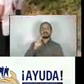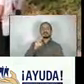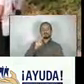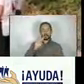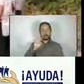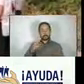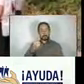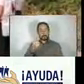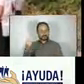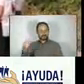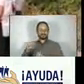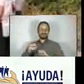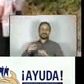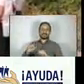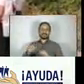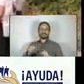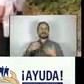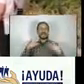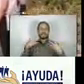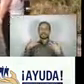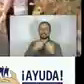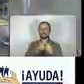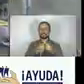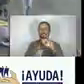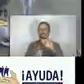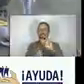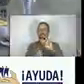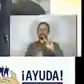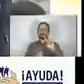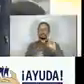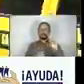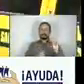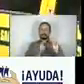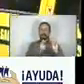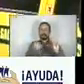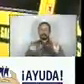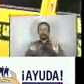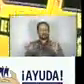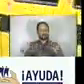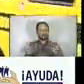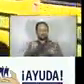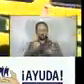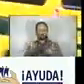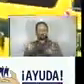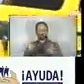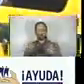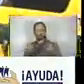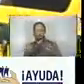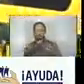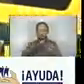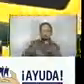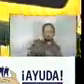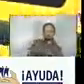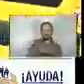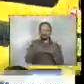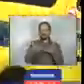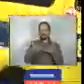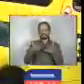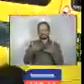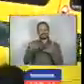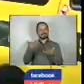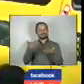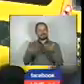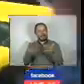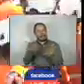y ha dejado lesionadas a 726. Pero la imprudencia invadiendo el carril ha dejado al menos